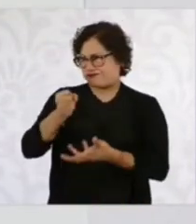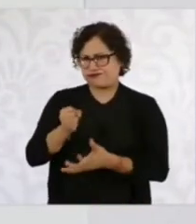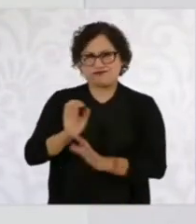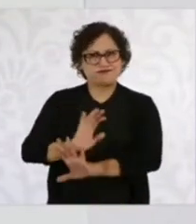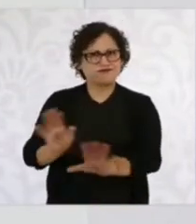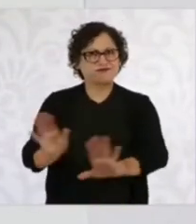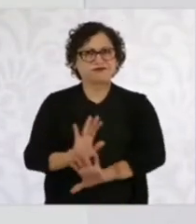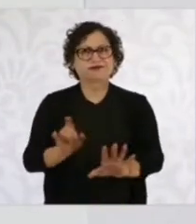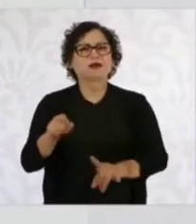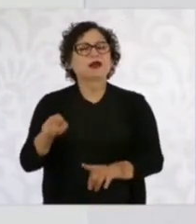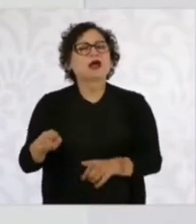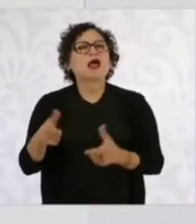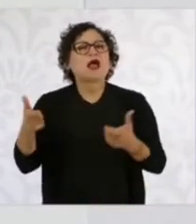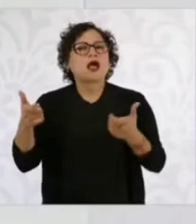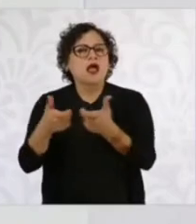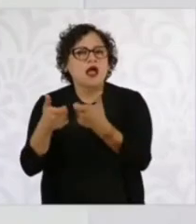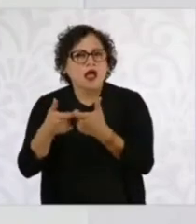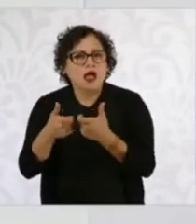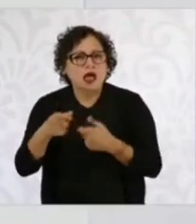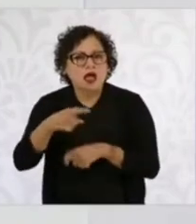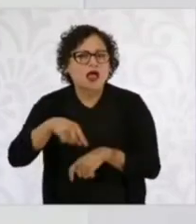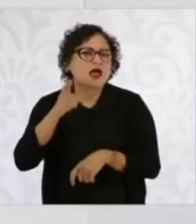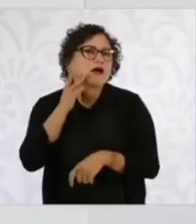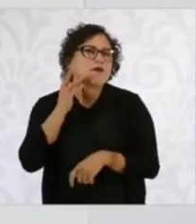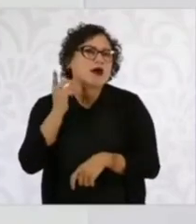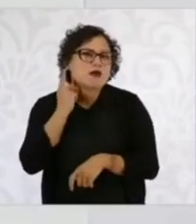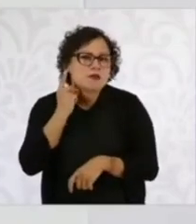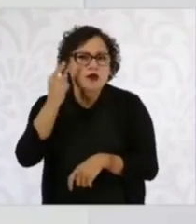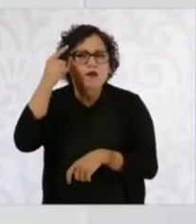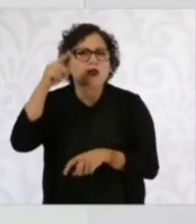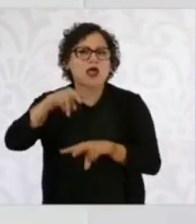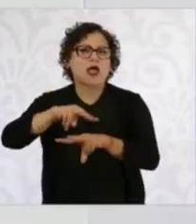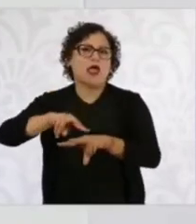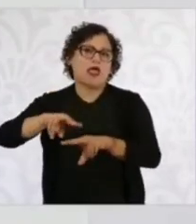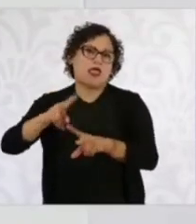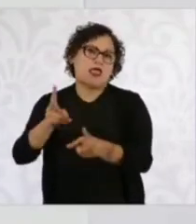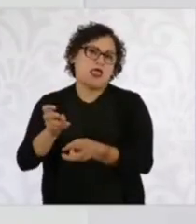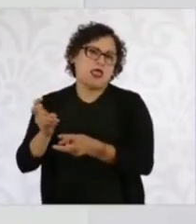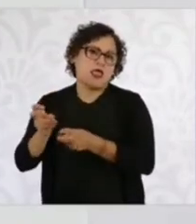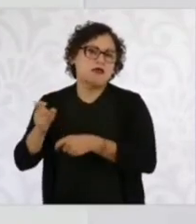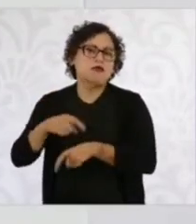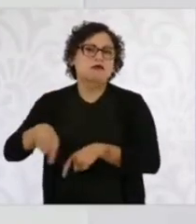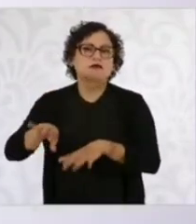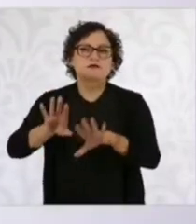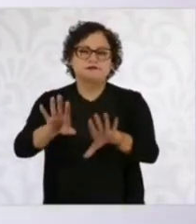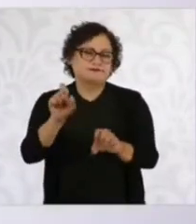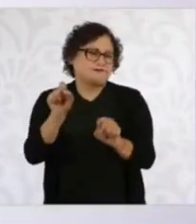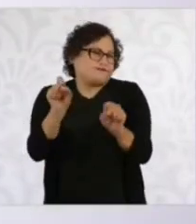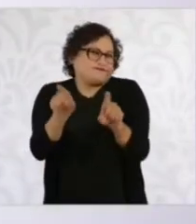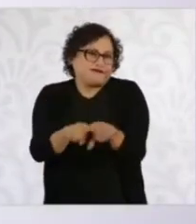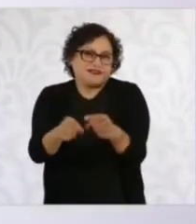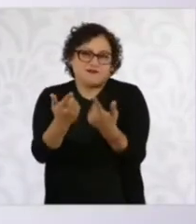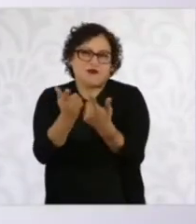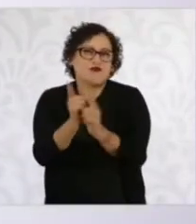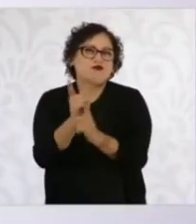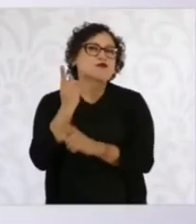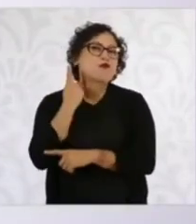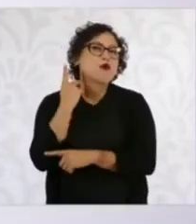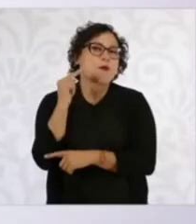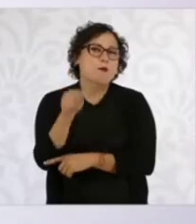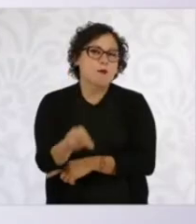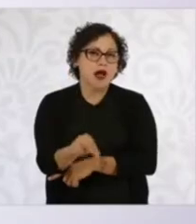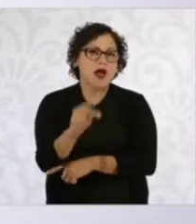todavía pudieron hacerlo. Es decir, los propios panistas los denuncian por